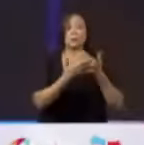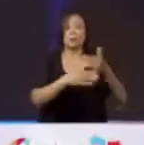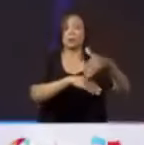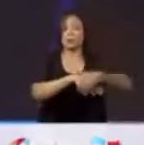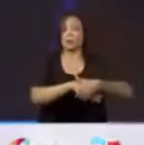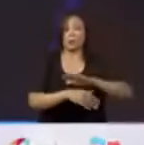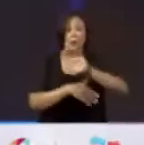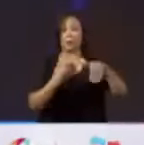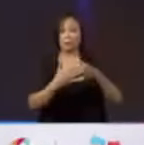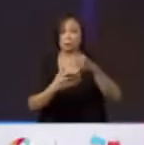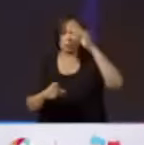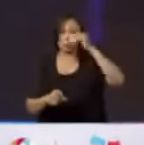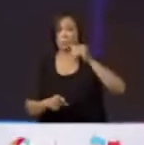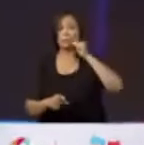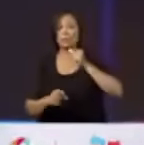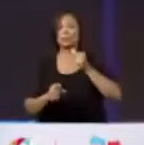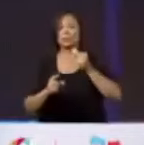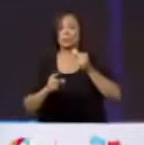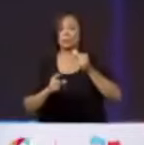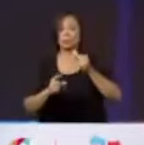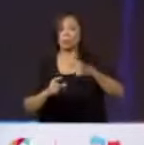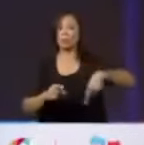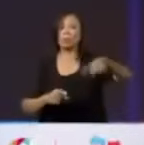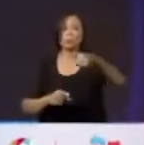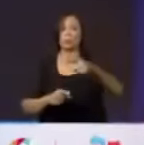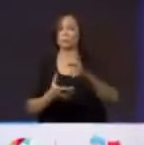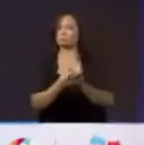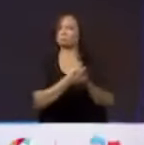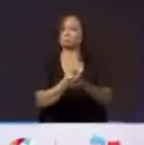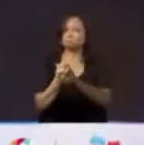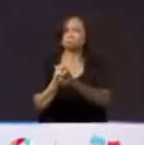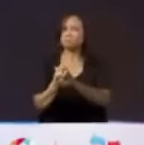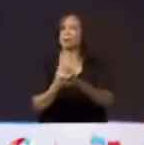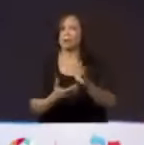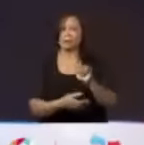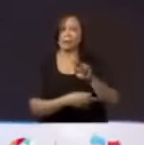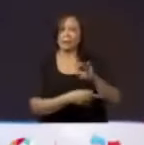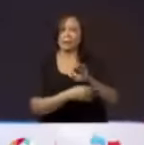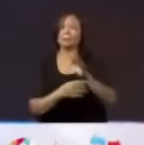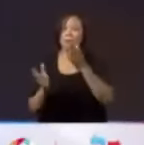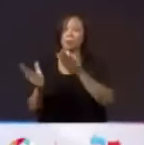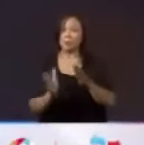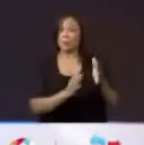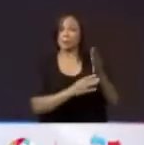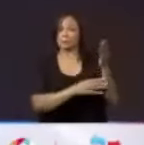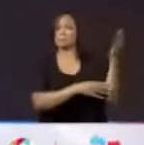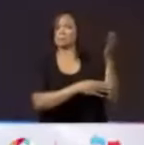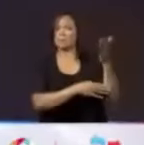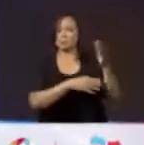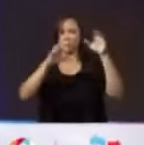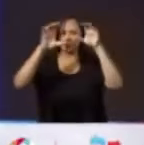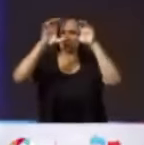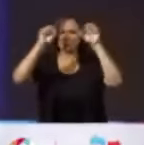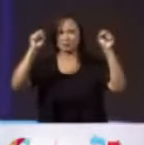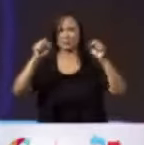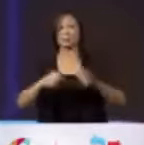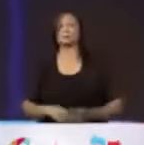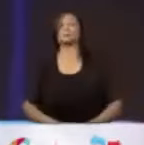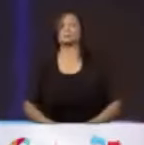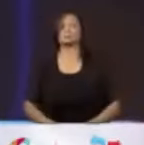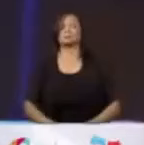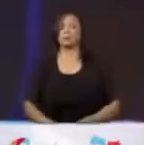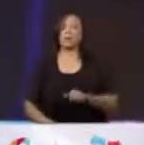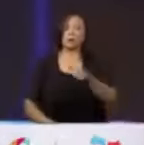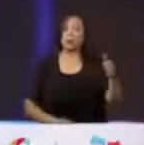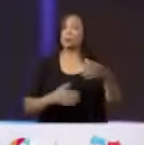Buenas noches a todos y todas. Saludar y felicitar a Ángel por la organización de este debate presidencial,